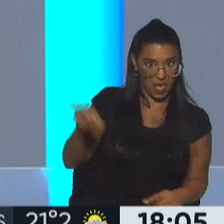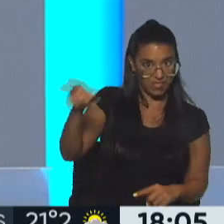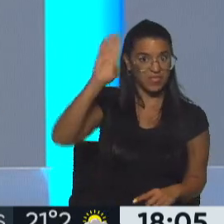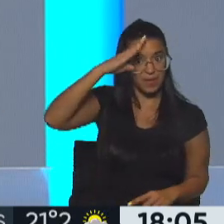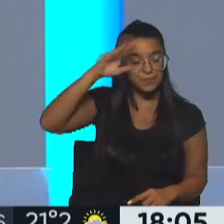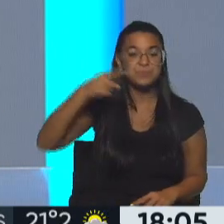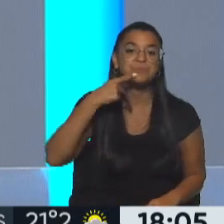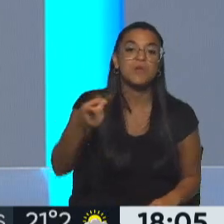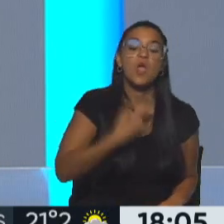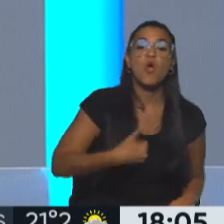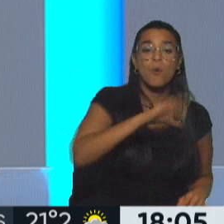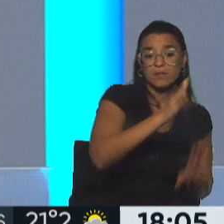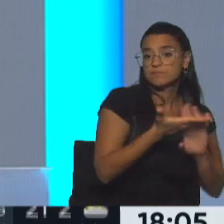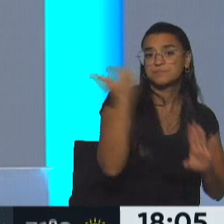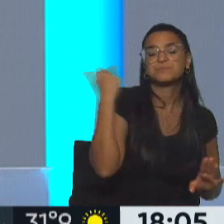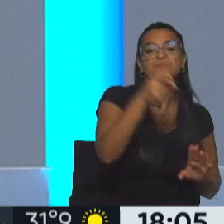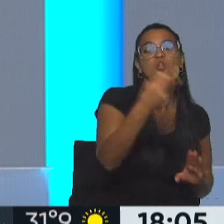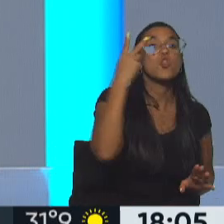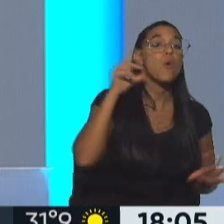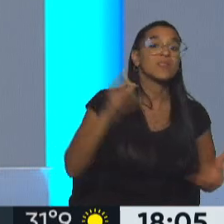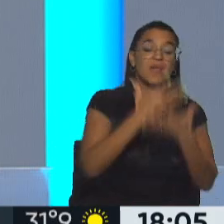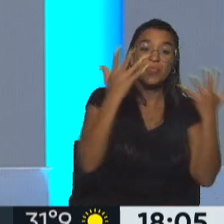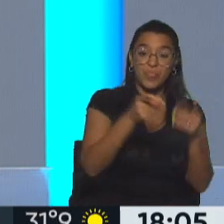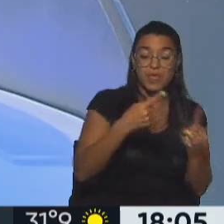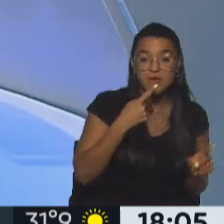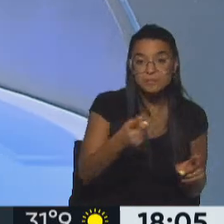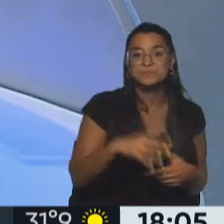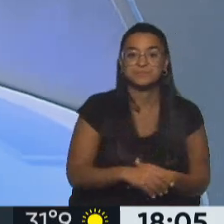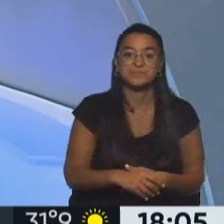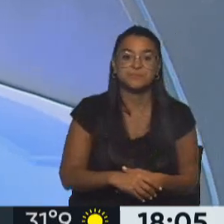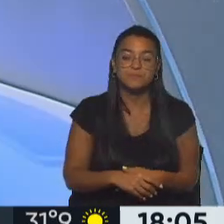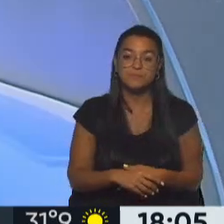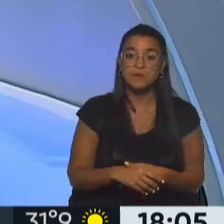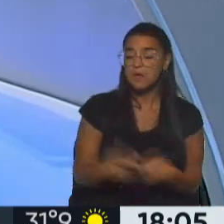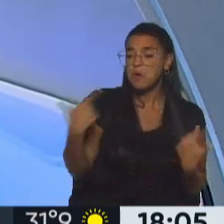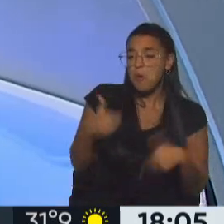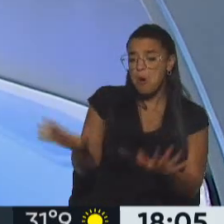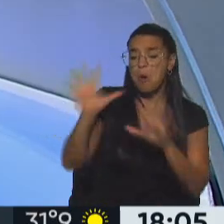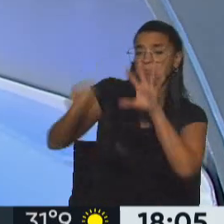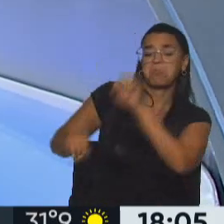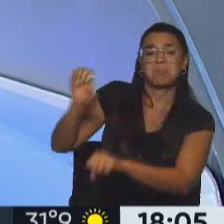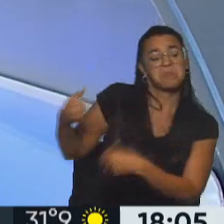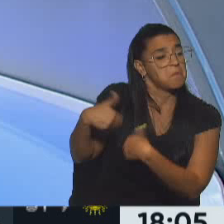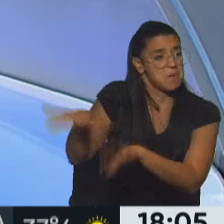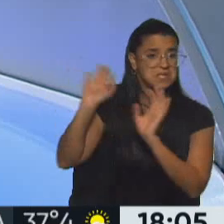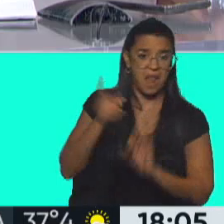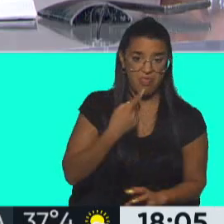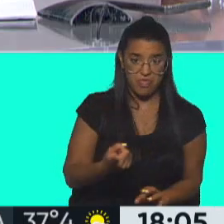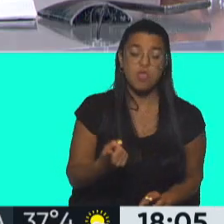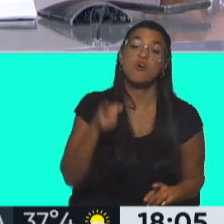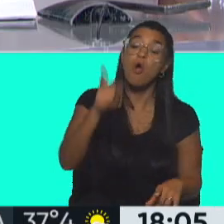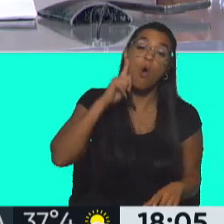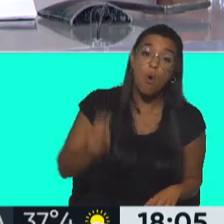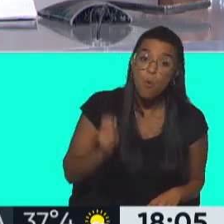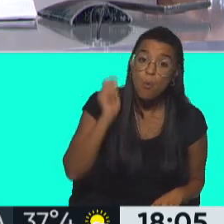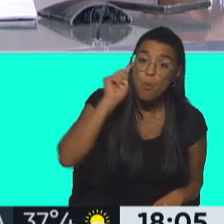destituido por 90 días lo que dice el juez sí totalmente lo que sostiene el juez es lo que